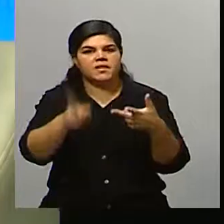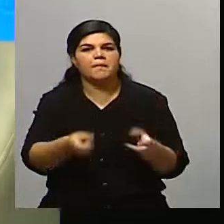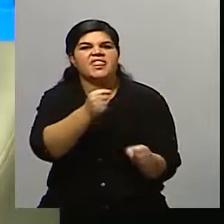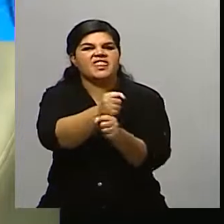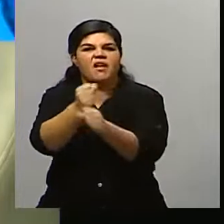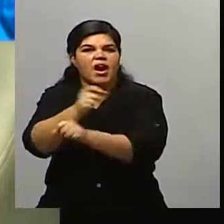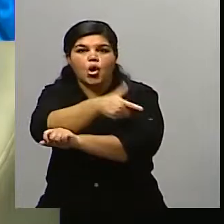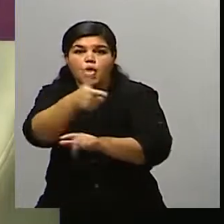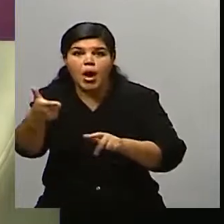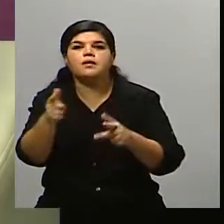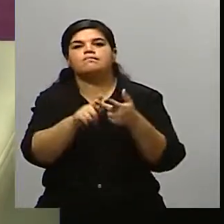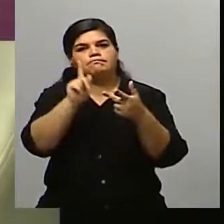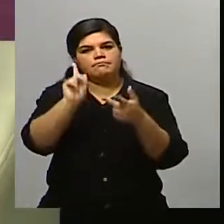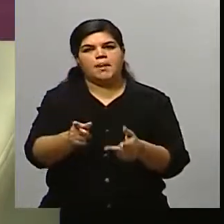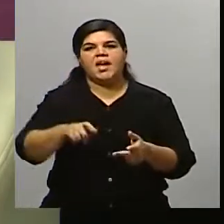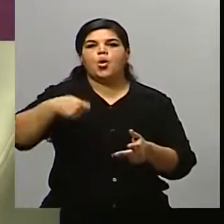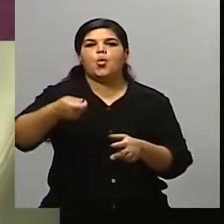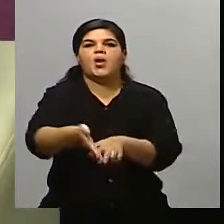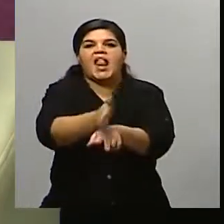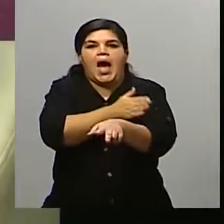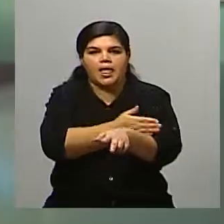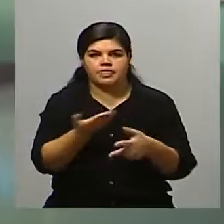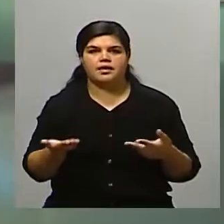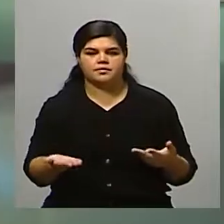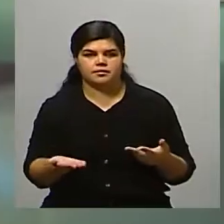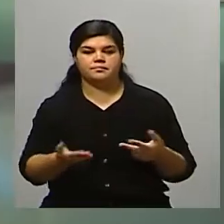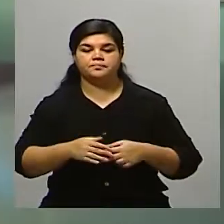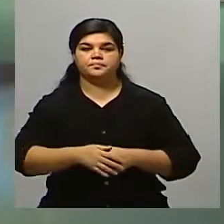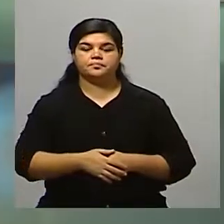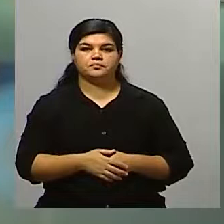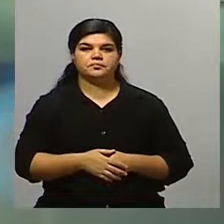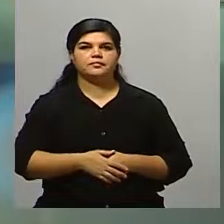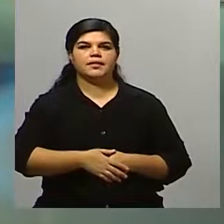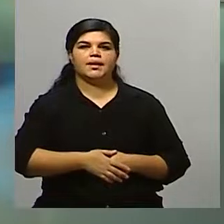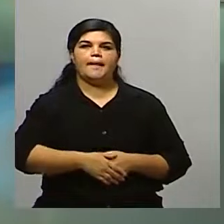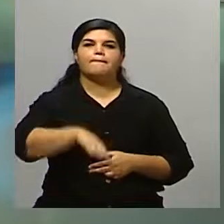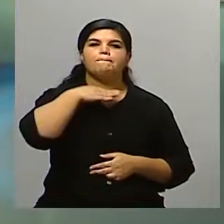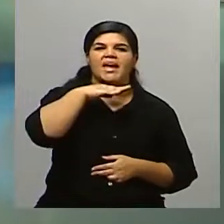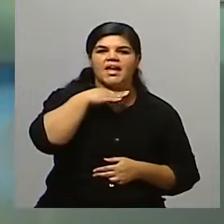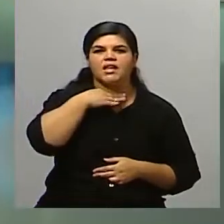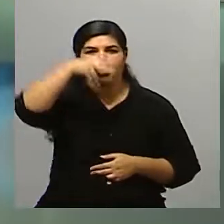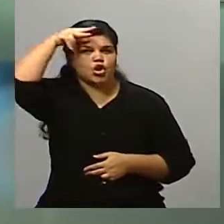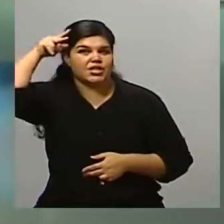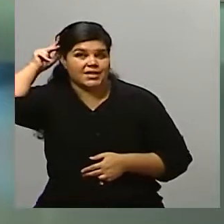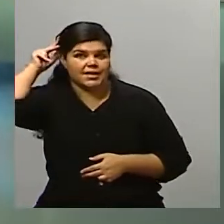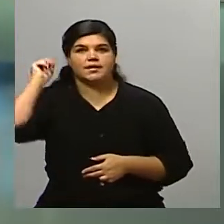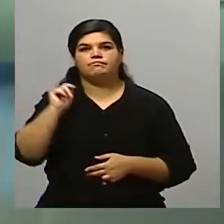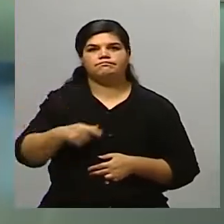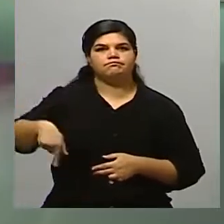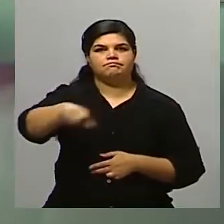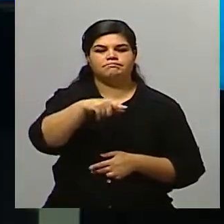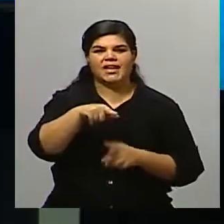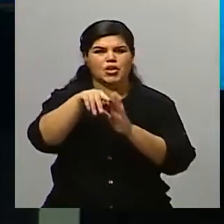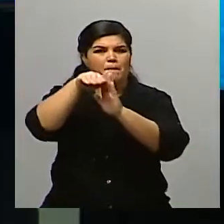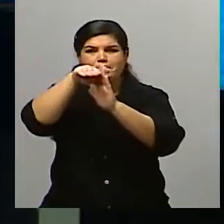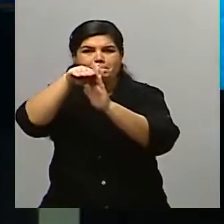atiende la seguridad social. Y en cuanto a lo previsional, particularmente, México, Chile tienen niveles de cobertura previsional muy por debajo